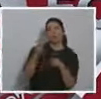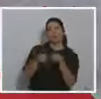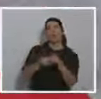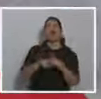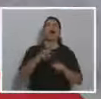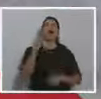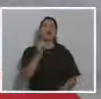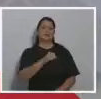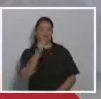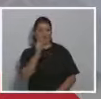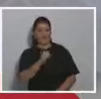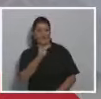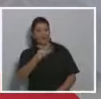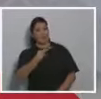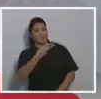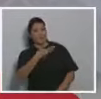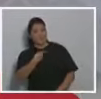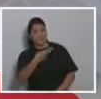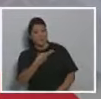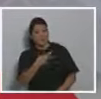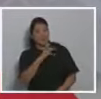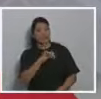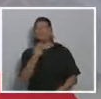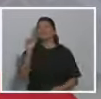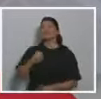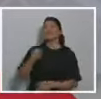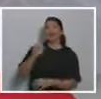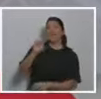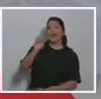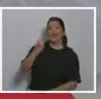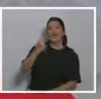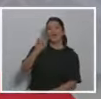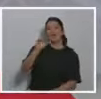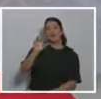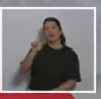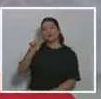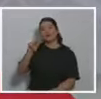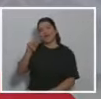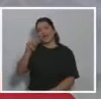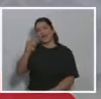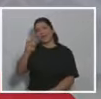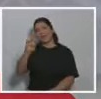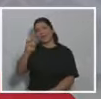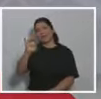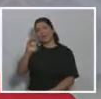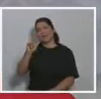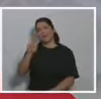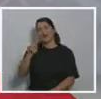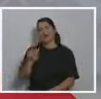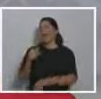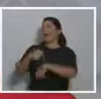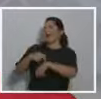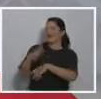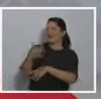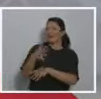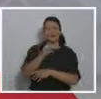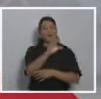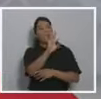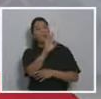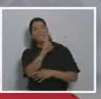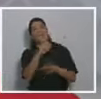y la comida también, sí. ¿Verdad? Meli y yo ese sábado rice and beans, cenamos rice and beans, como que era, como a las 9:30 de la noche,